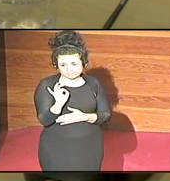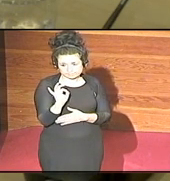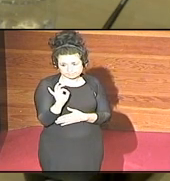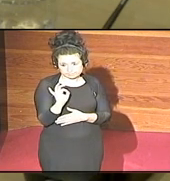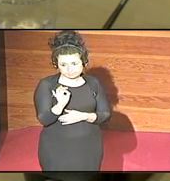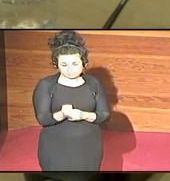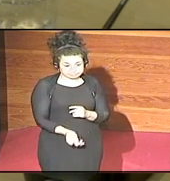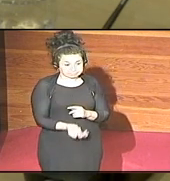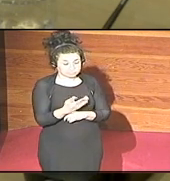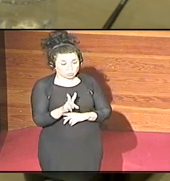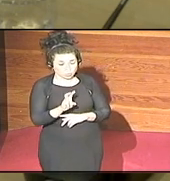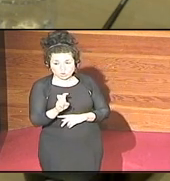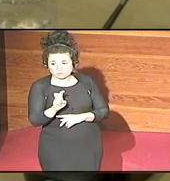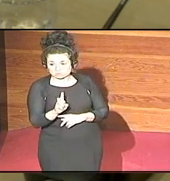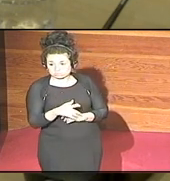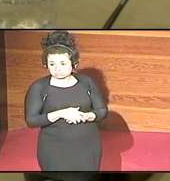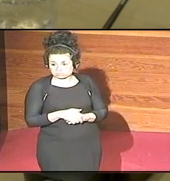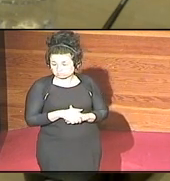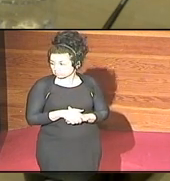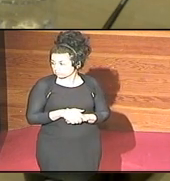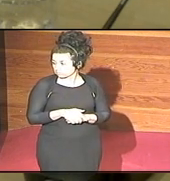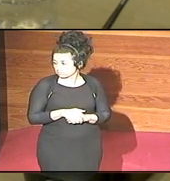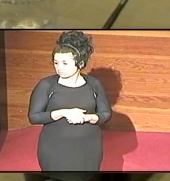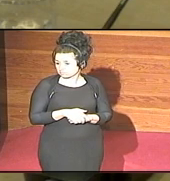aparecer otros nuevos.